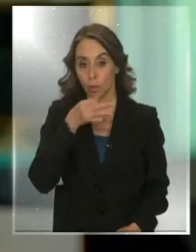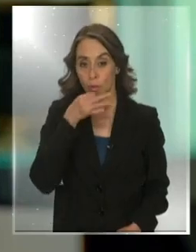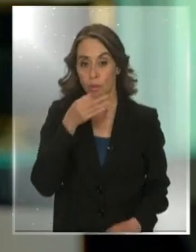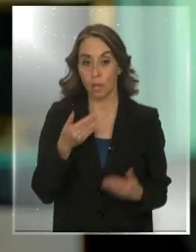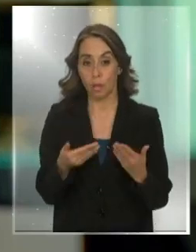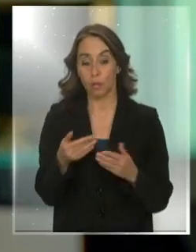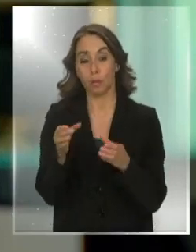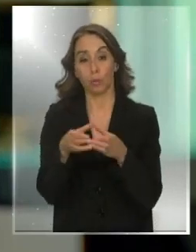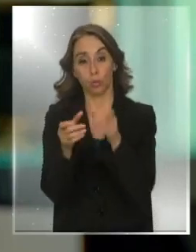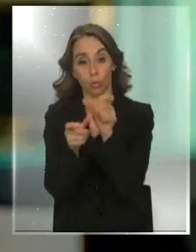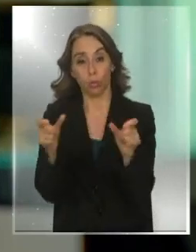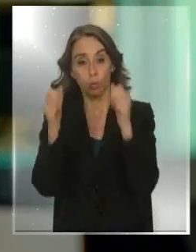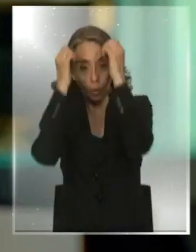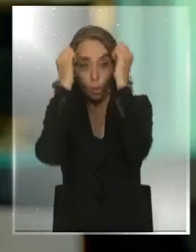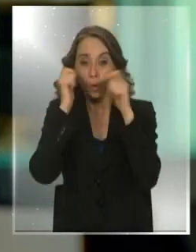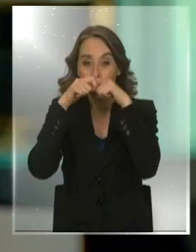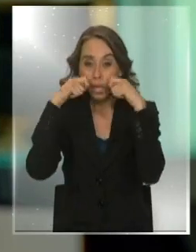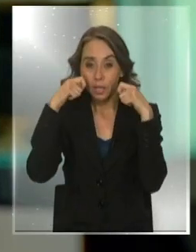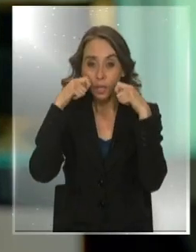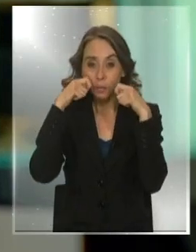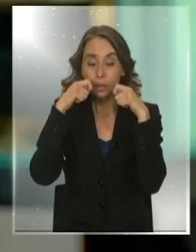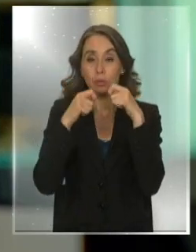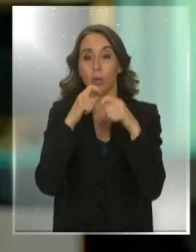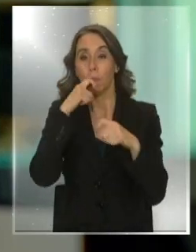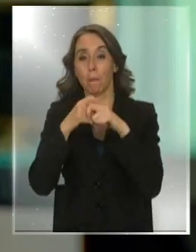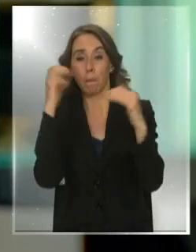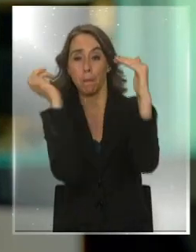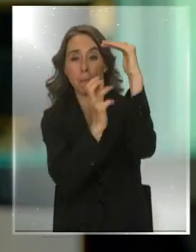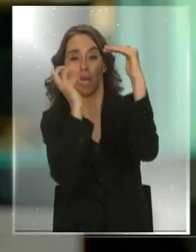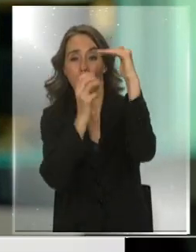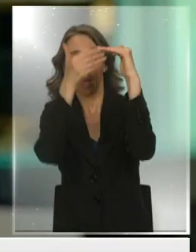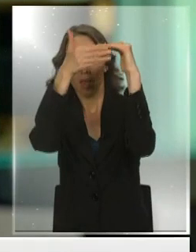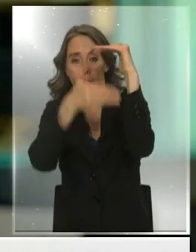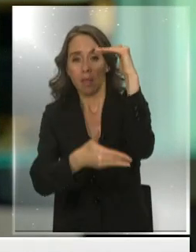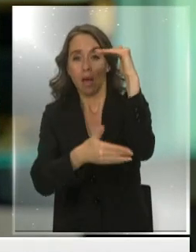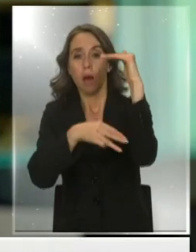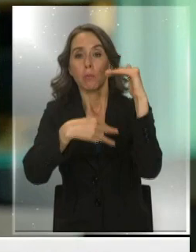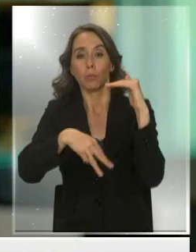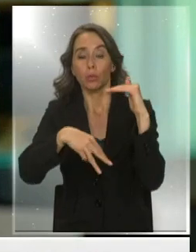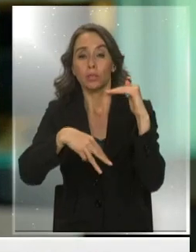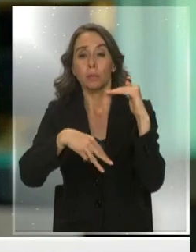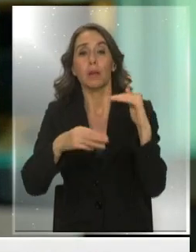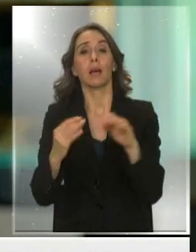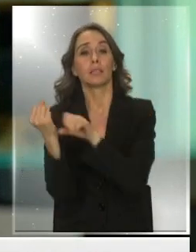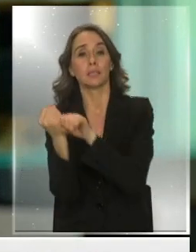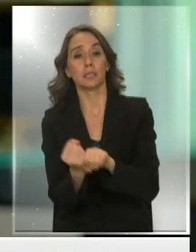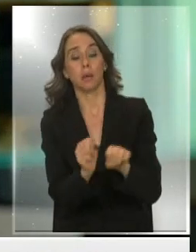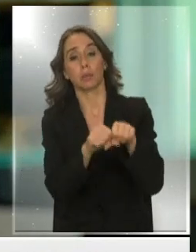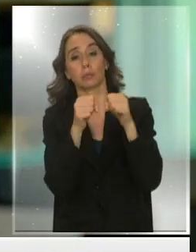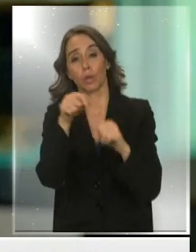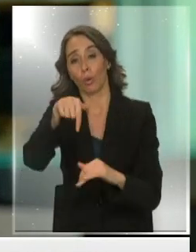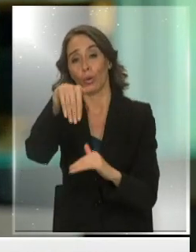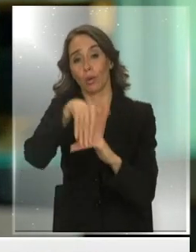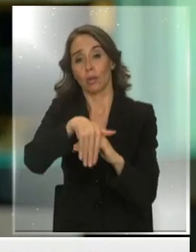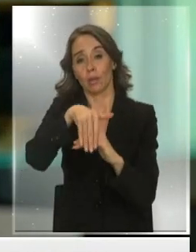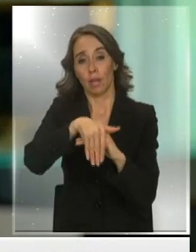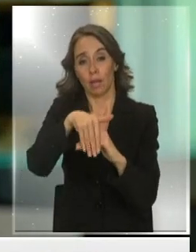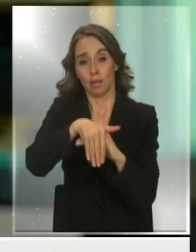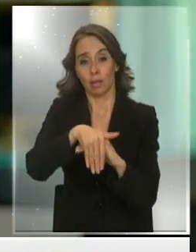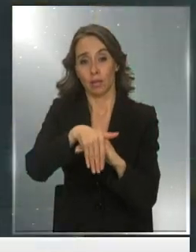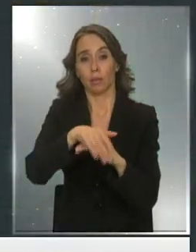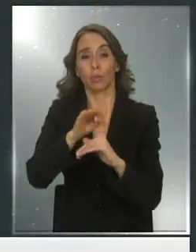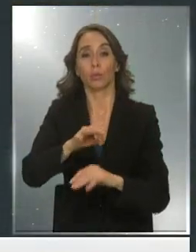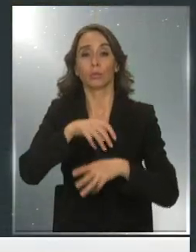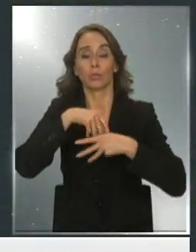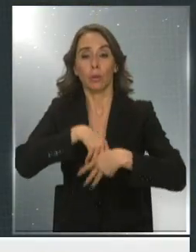Ahora de un grupo de encapuchados que destruyó a piedrazos el frontis de la municipalidad de San Miguel durante esta tarde. El hecho